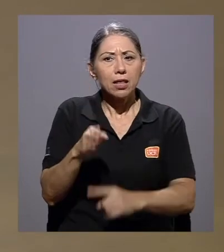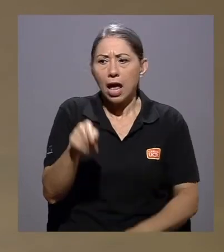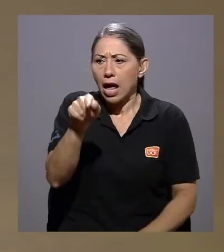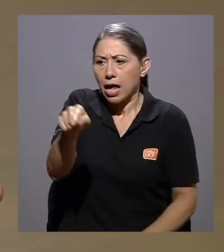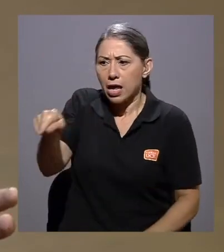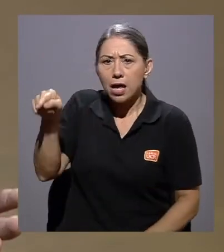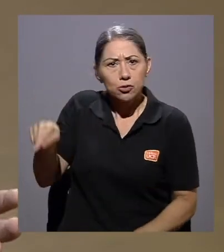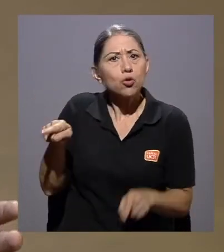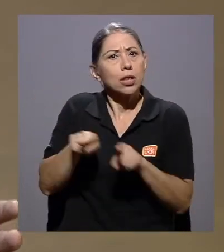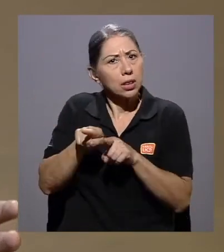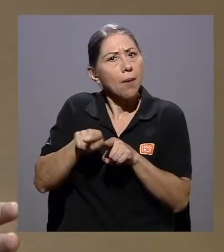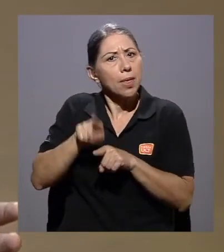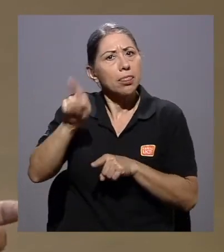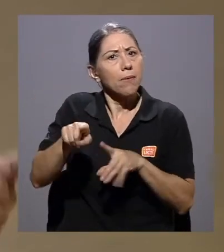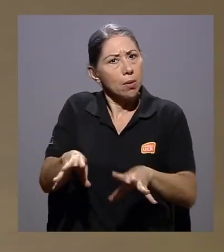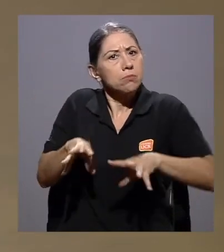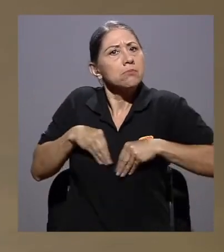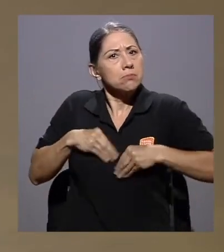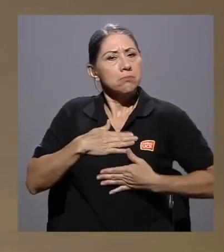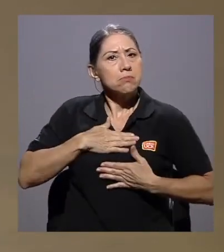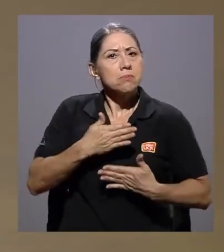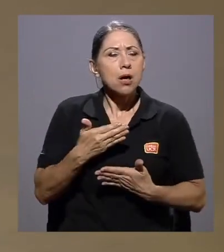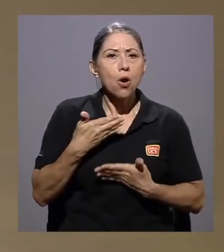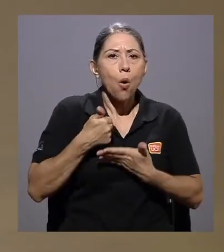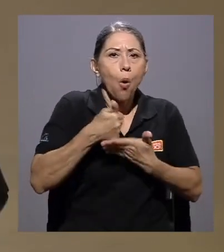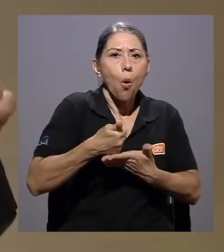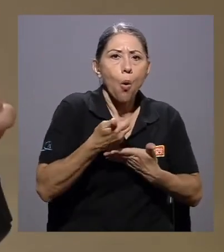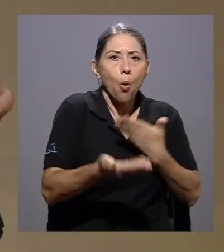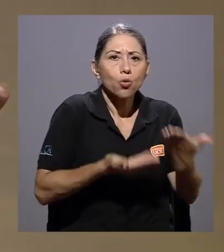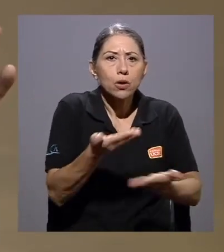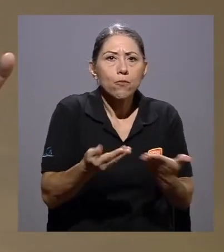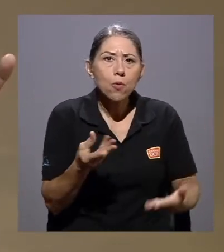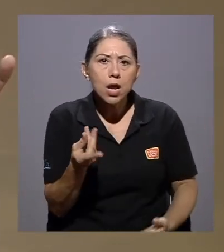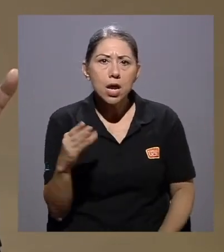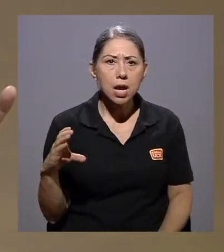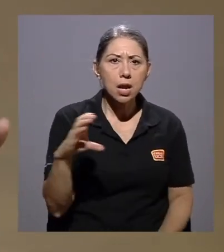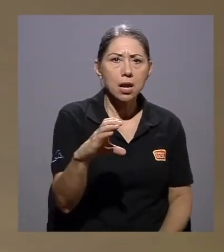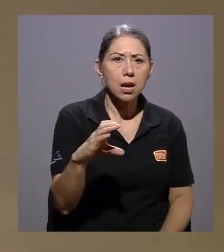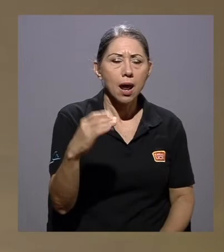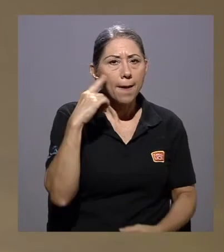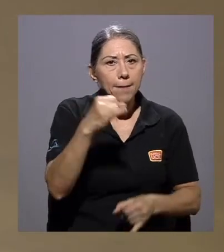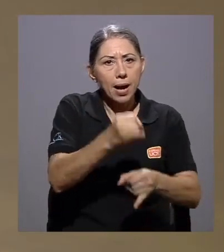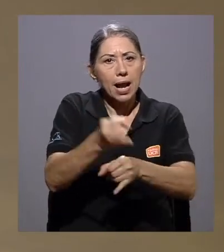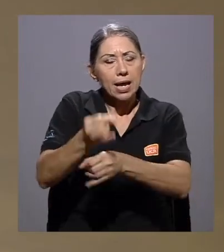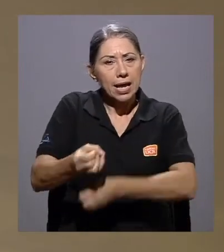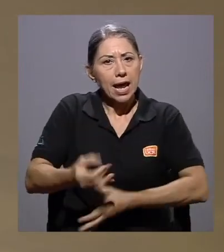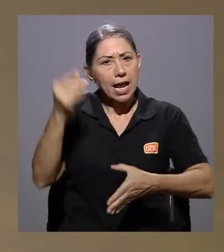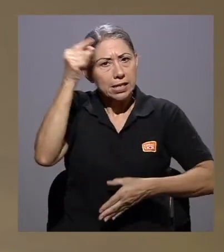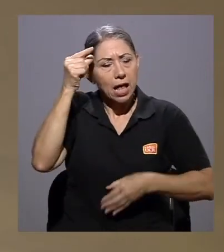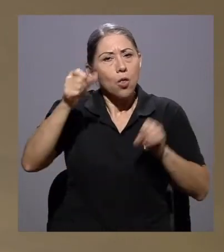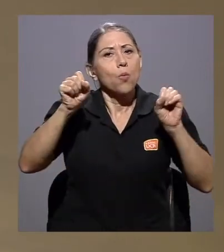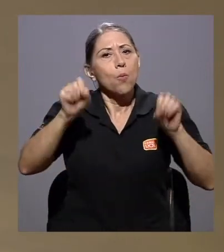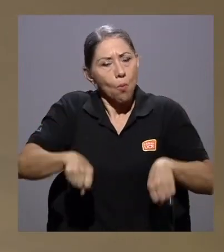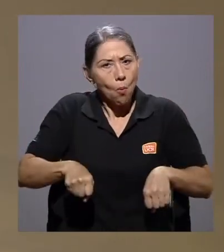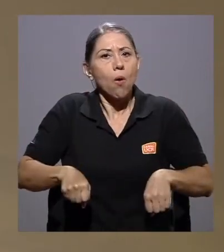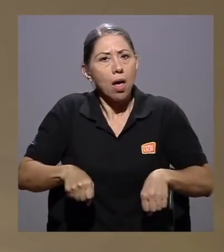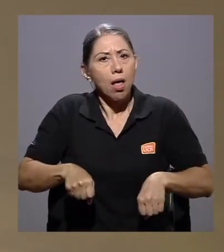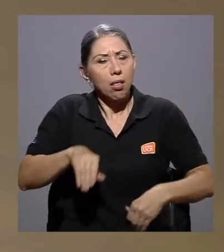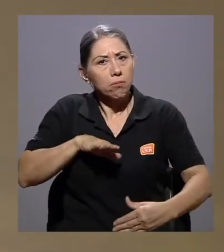estar anuente a contribuir para que el Estado pueda hacer y ejecutar efectivamente, como lo indicaba